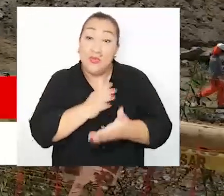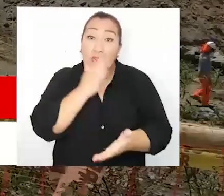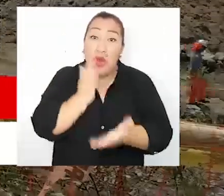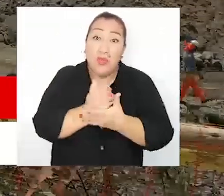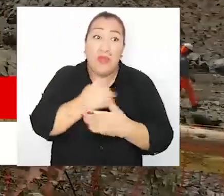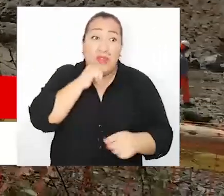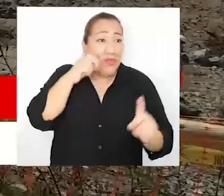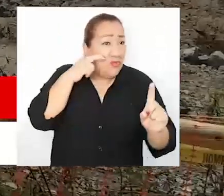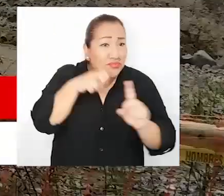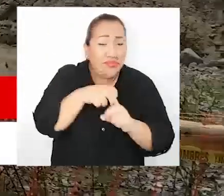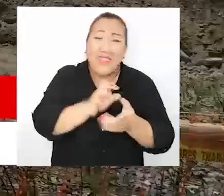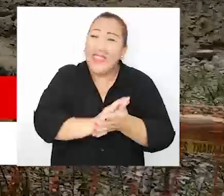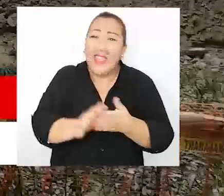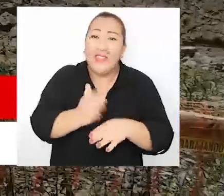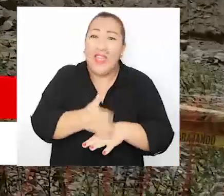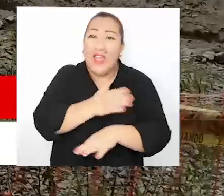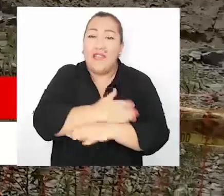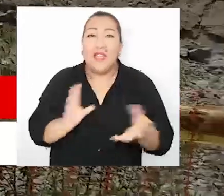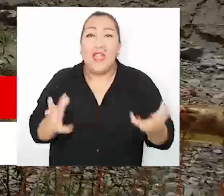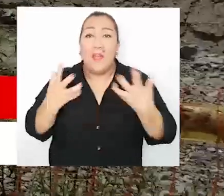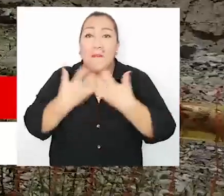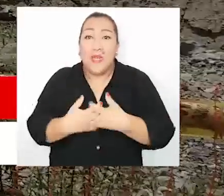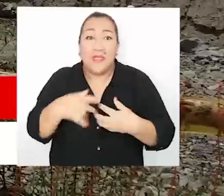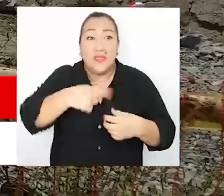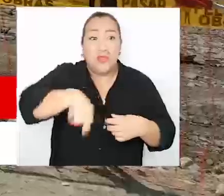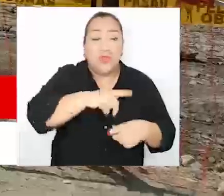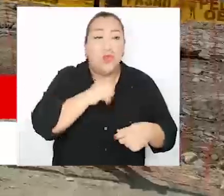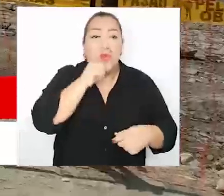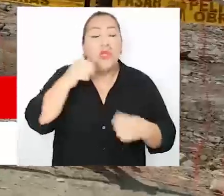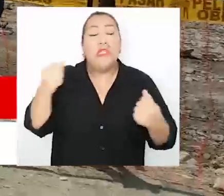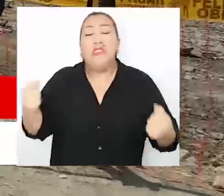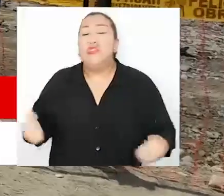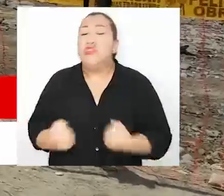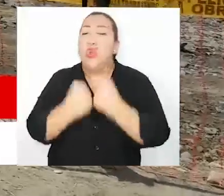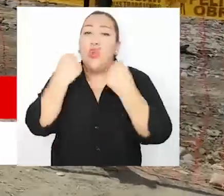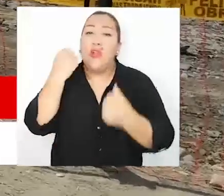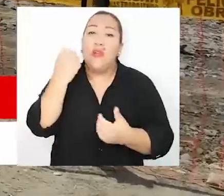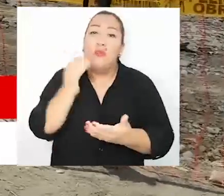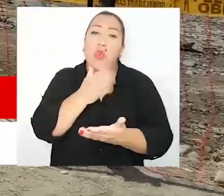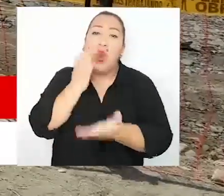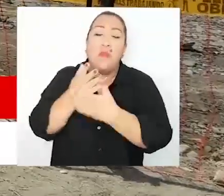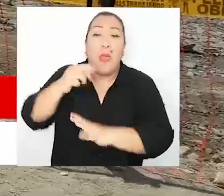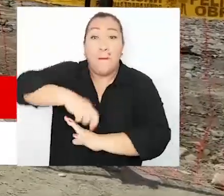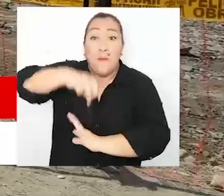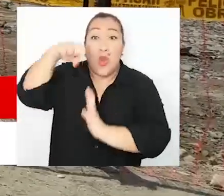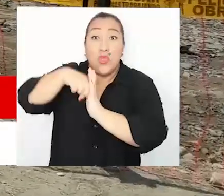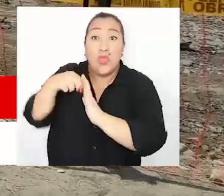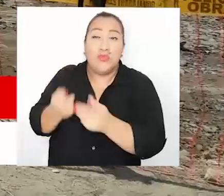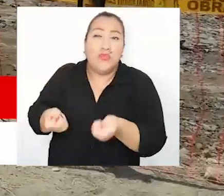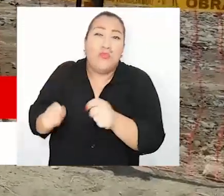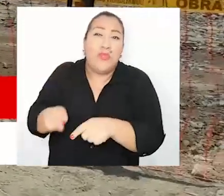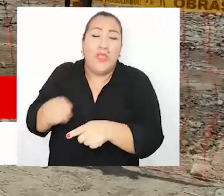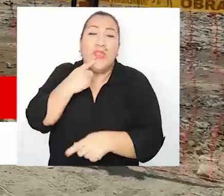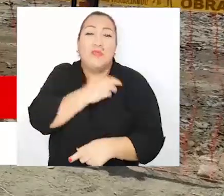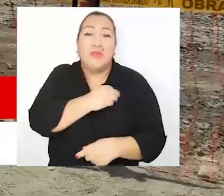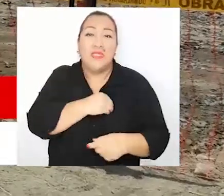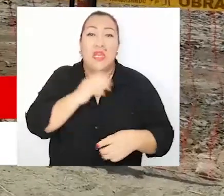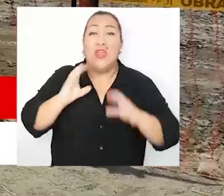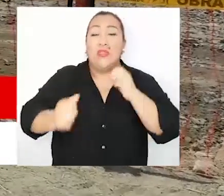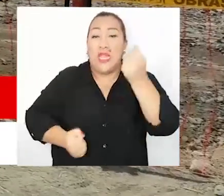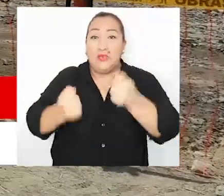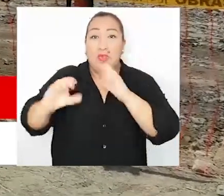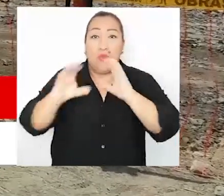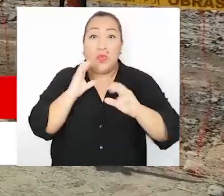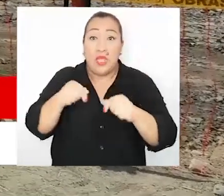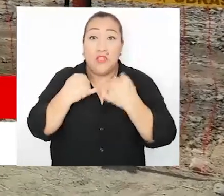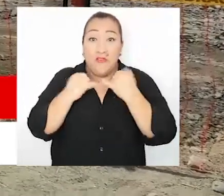ingeniería. Este hecho no fue observado oportunamente por el consorcio supervisor, afectando el avance del proyecto que ejecuta el Ministerio